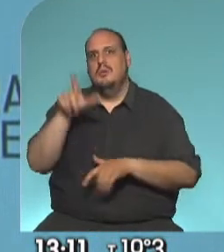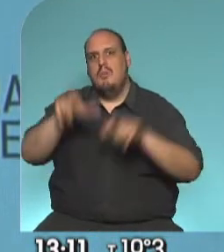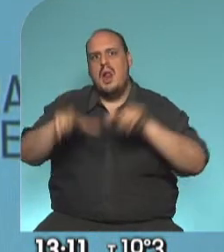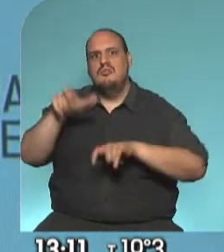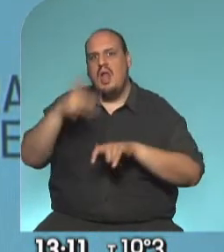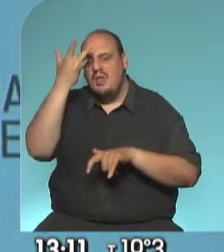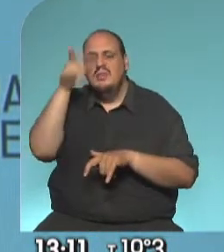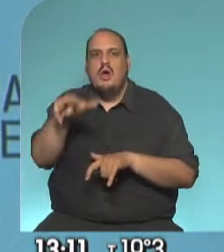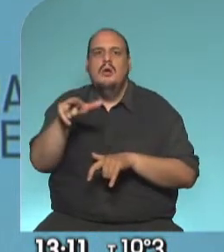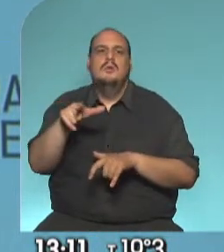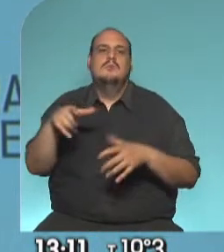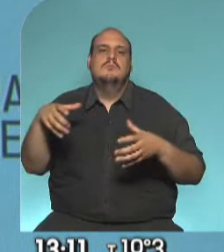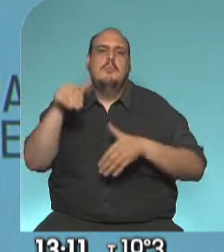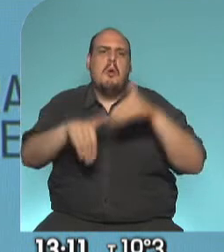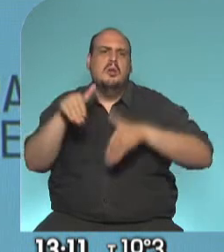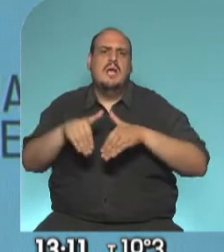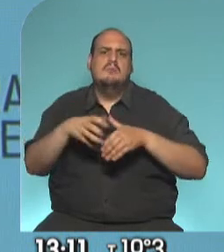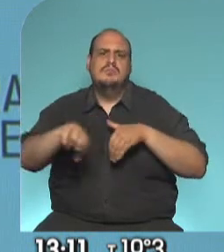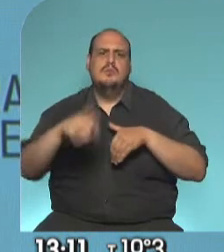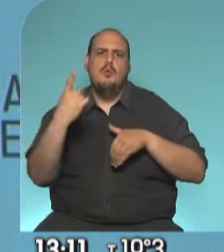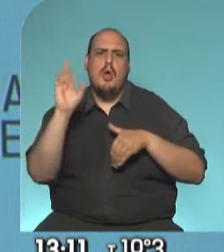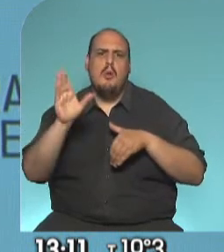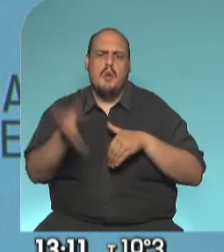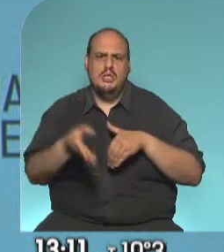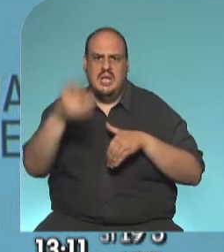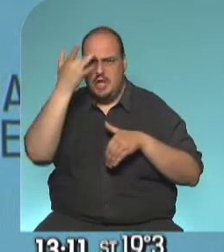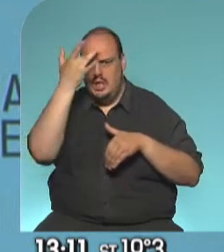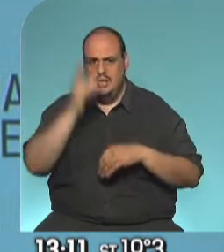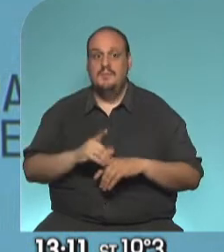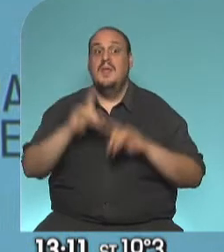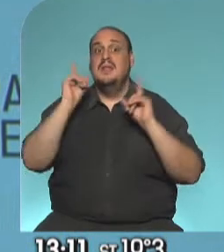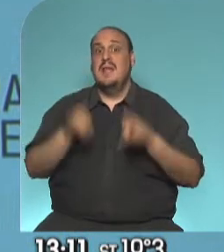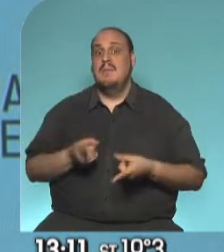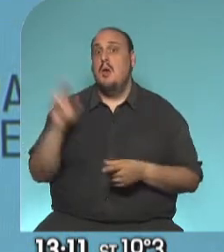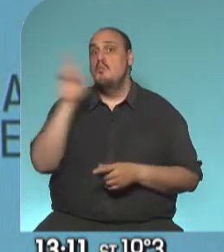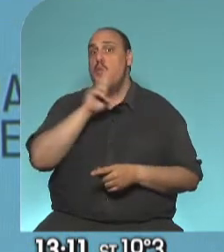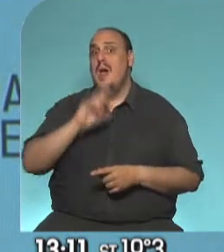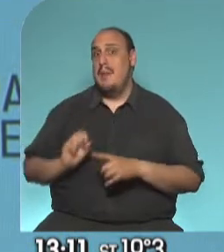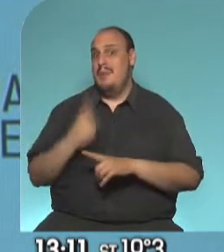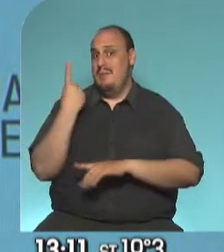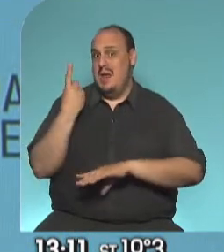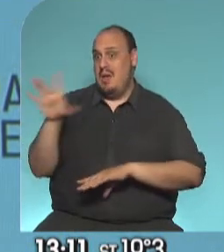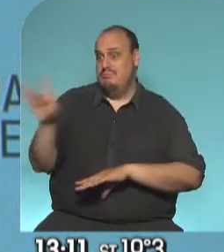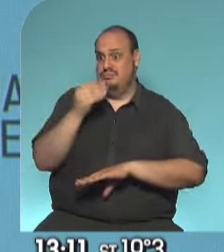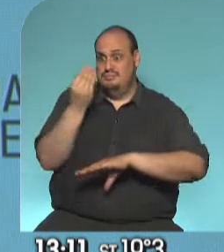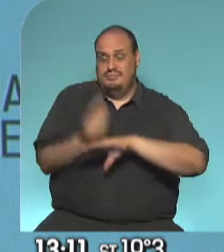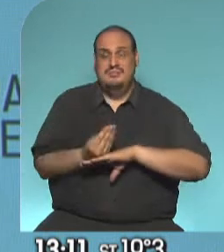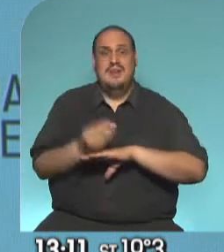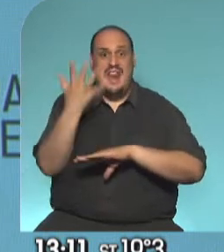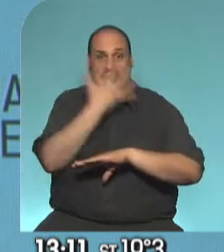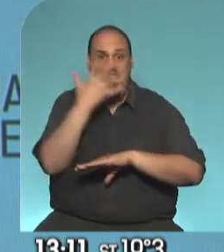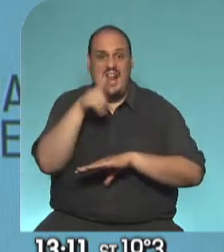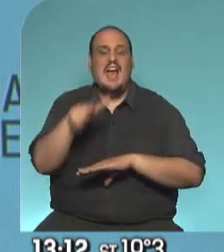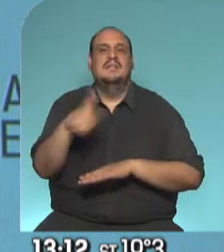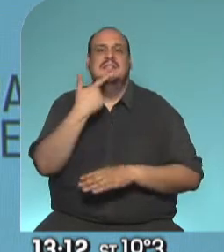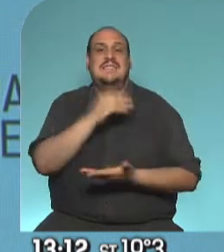menos un 1% del padrón electoral. También es la primera mujer negra elegida procuradora general, senadora,